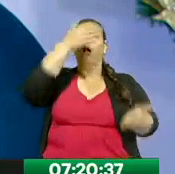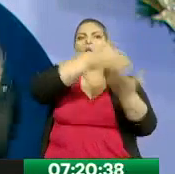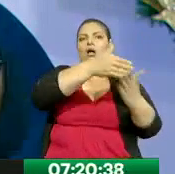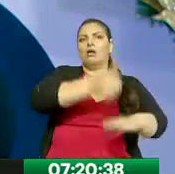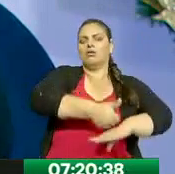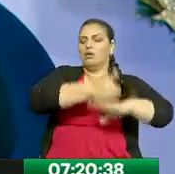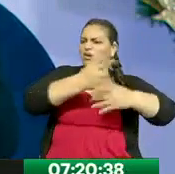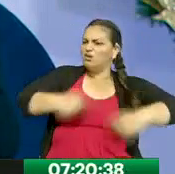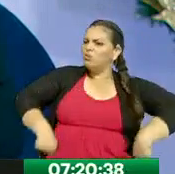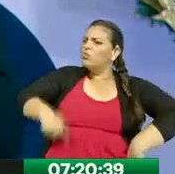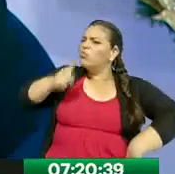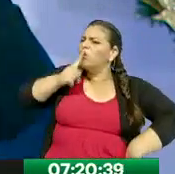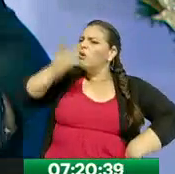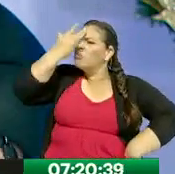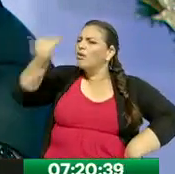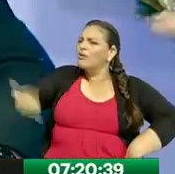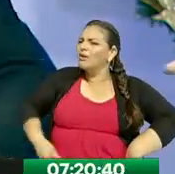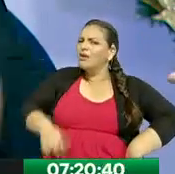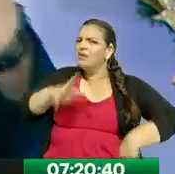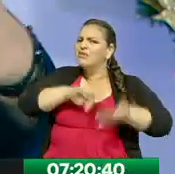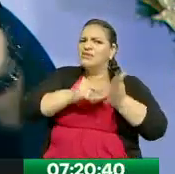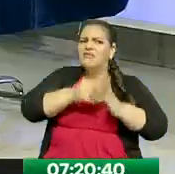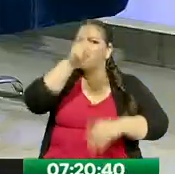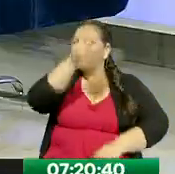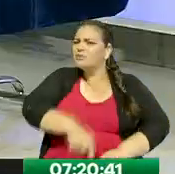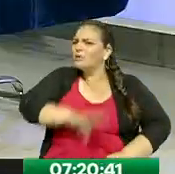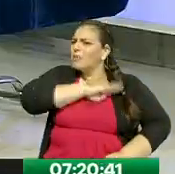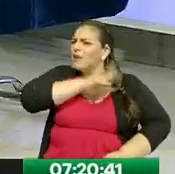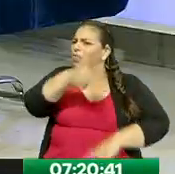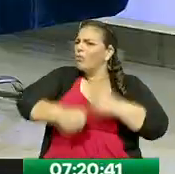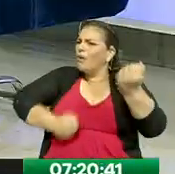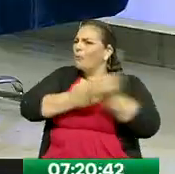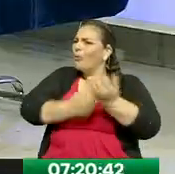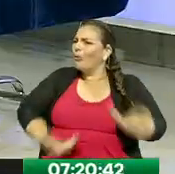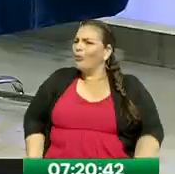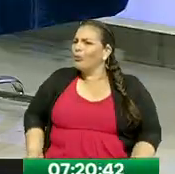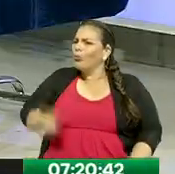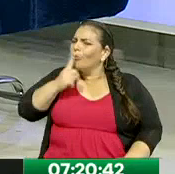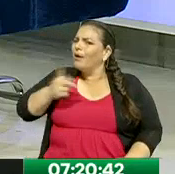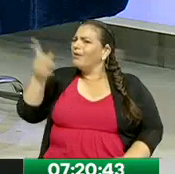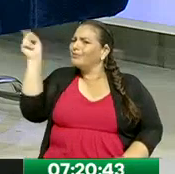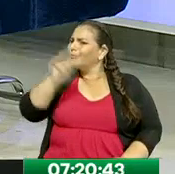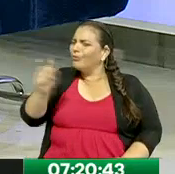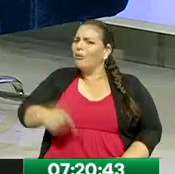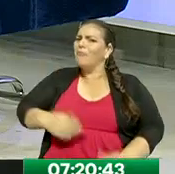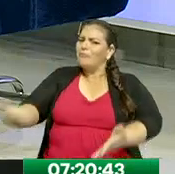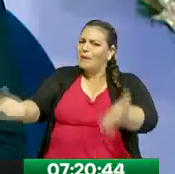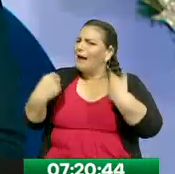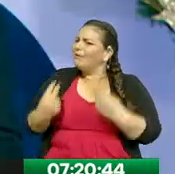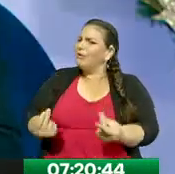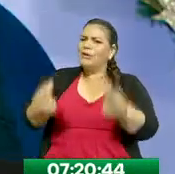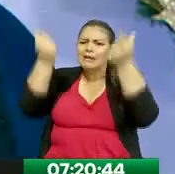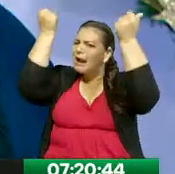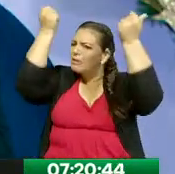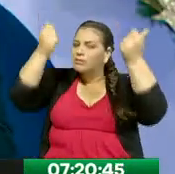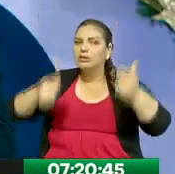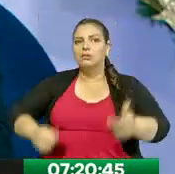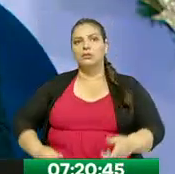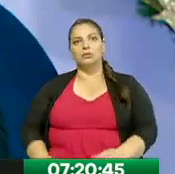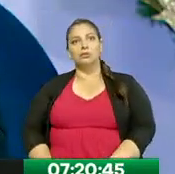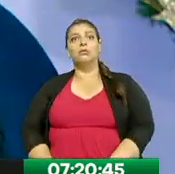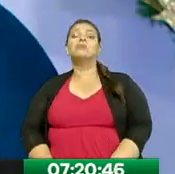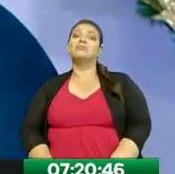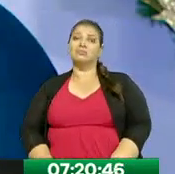juicio, porque la gente dice, y si después me voy a ver involucrada, ponga la denuncia, ponga el nombre de ese abusador, porque va creando